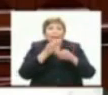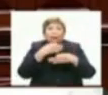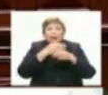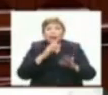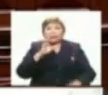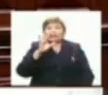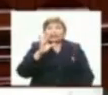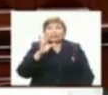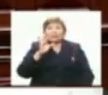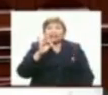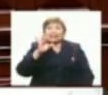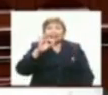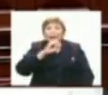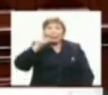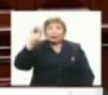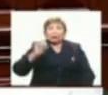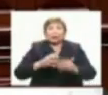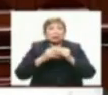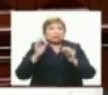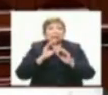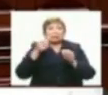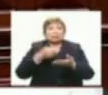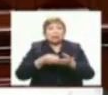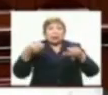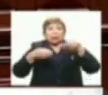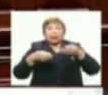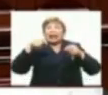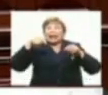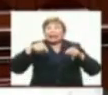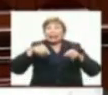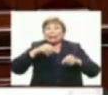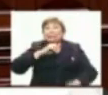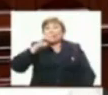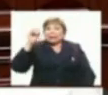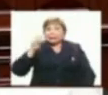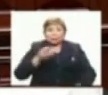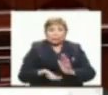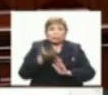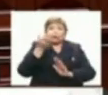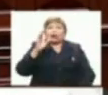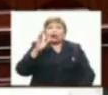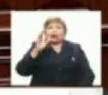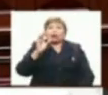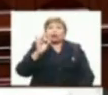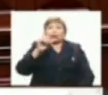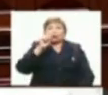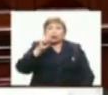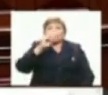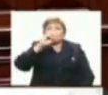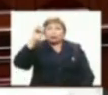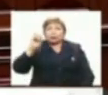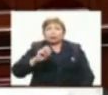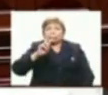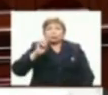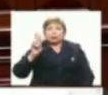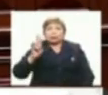79% de productos sin valor agregado. Este porcentaje subió el 81% el año